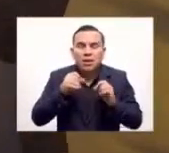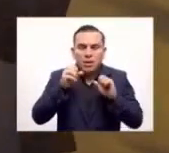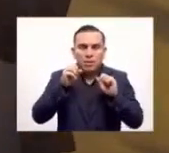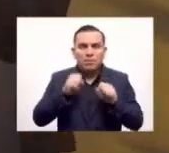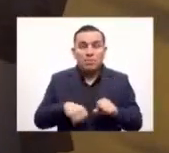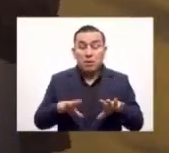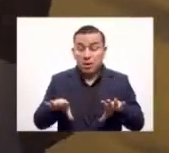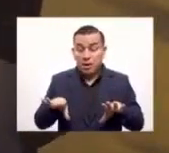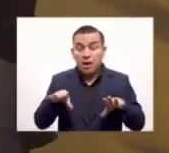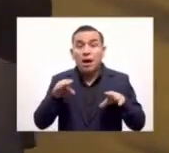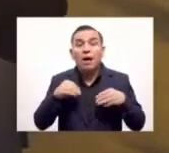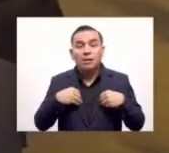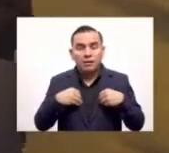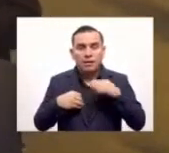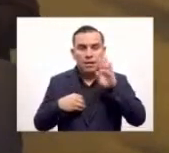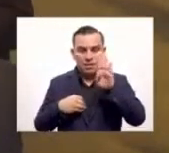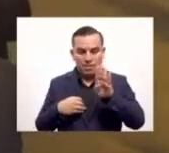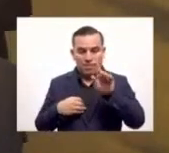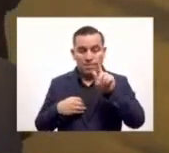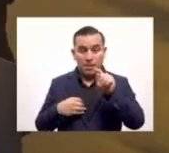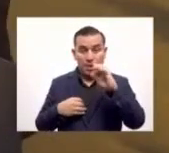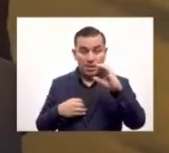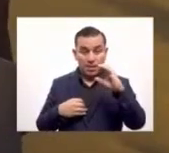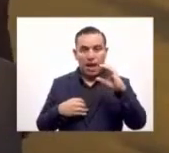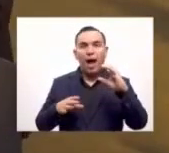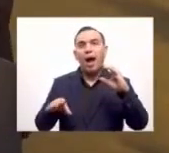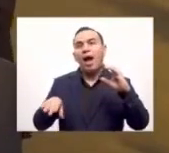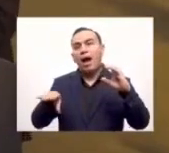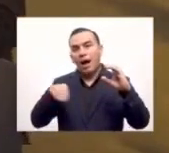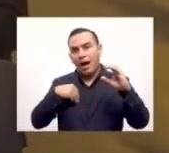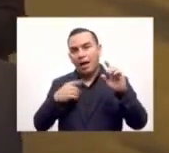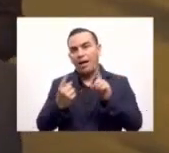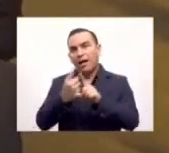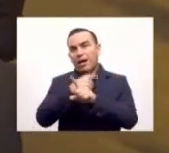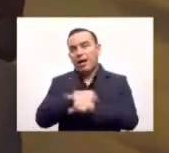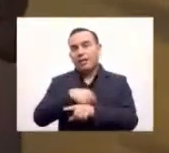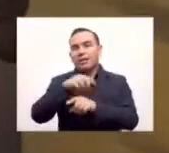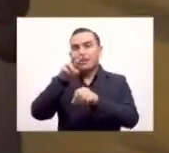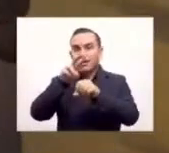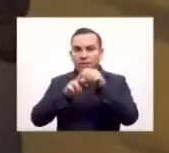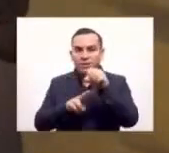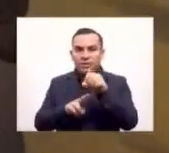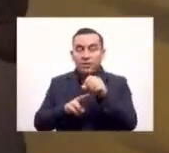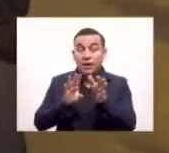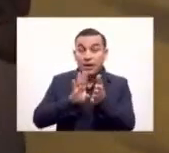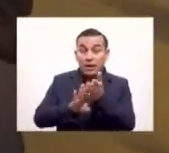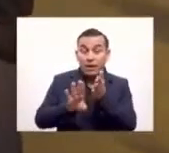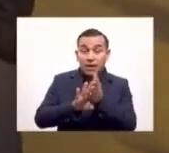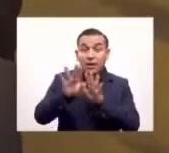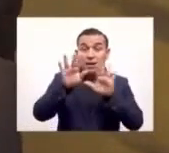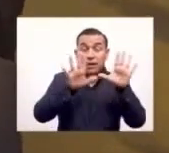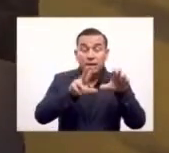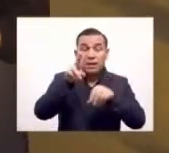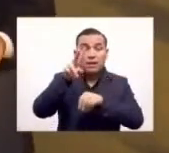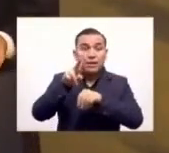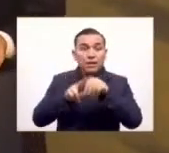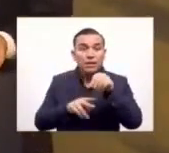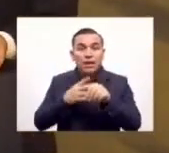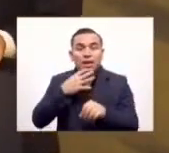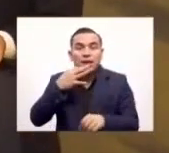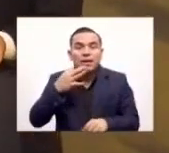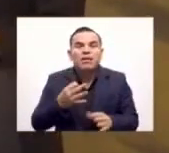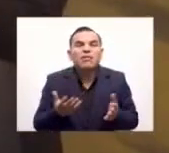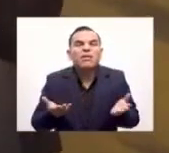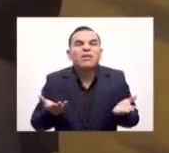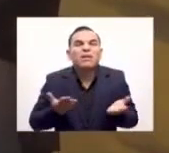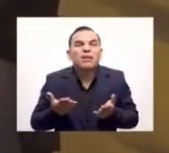al que tienen actualmente, ¿no? Entonces, en el momento en el que El Salvador aprueba esto, muchísimas personas voltean a ver a El Salvador y dicen, ah, ok, si yo